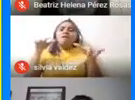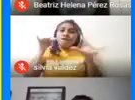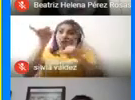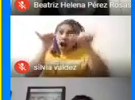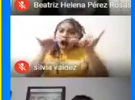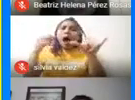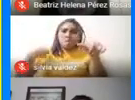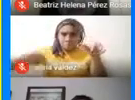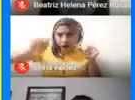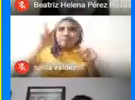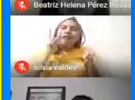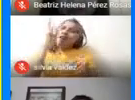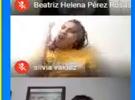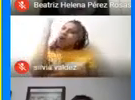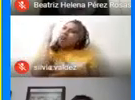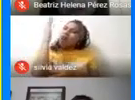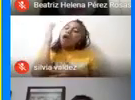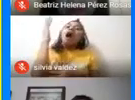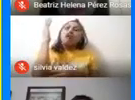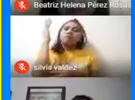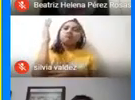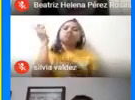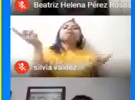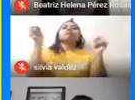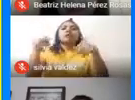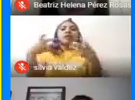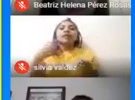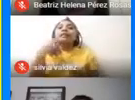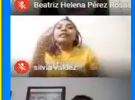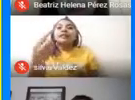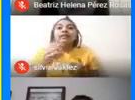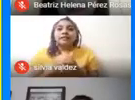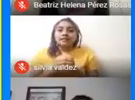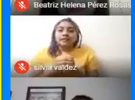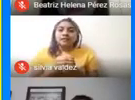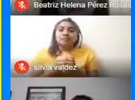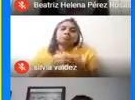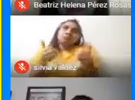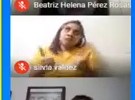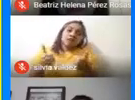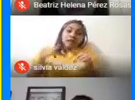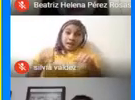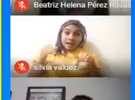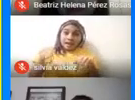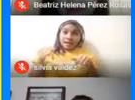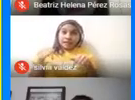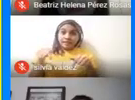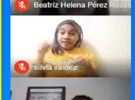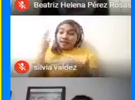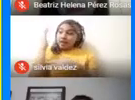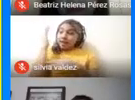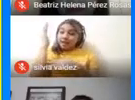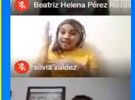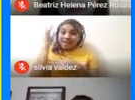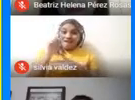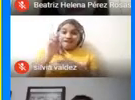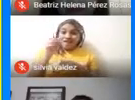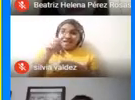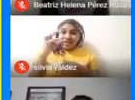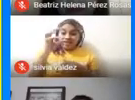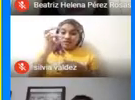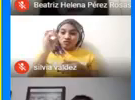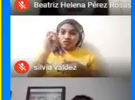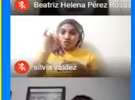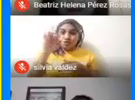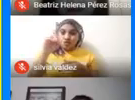vayamos y veamos las conferencias. Y también quiero decirles que, bueno, en estas conferencias del FESTUR, pues